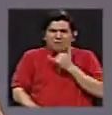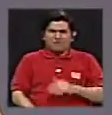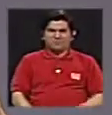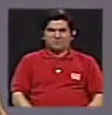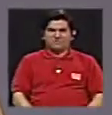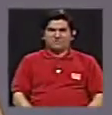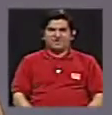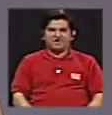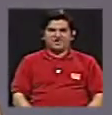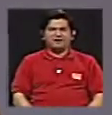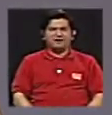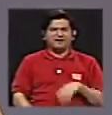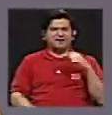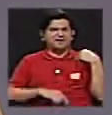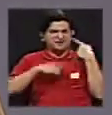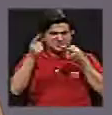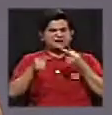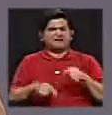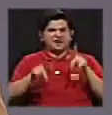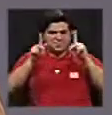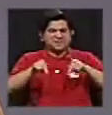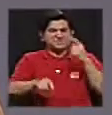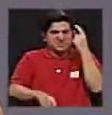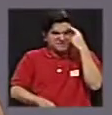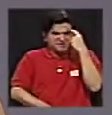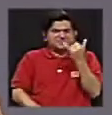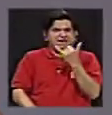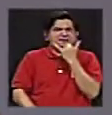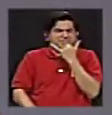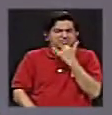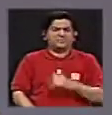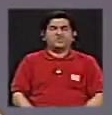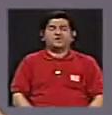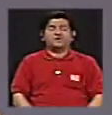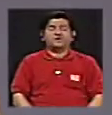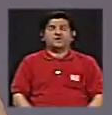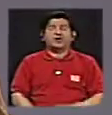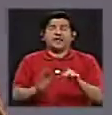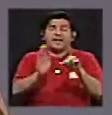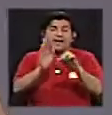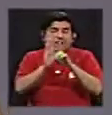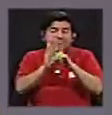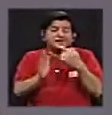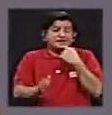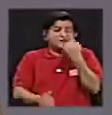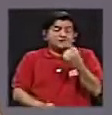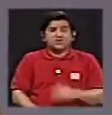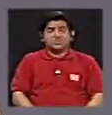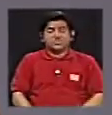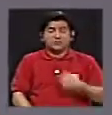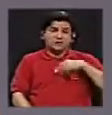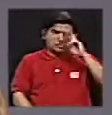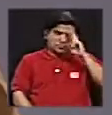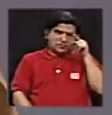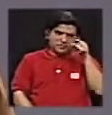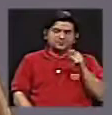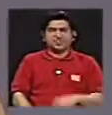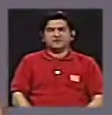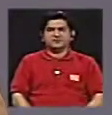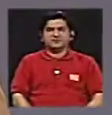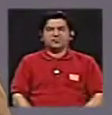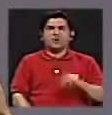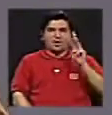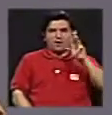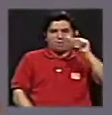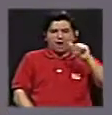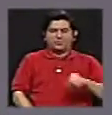e inducida al error, ¿verdad? Creo yo. Por una razón muy sencilla, si en buen derecho diría yo, y bueno, en esto me quito el sombrero a la par del maestro Antillón, que está a la par